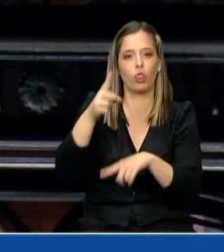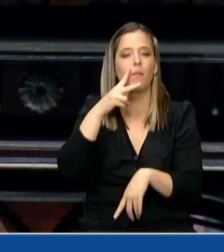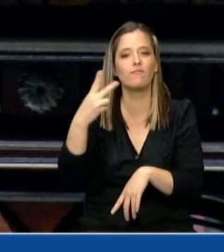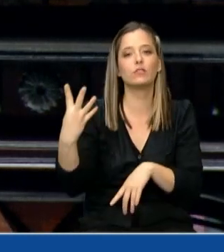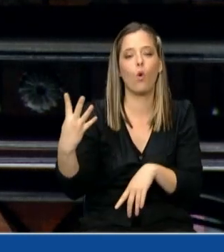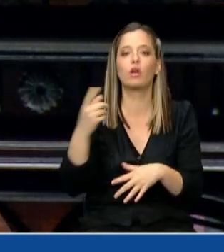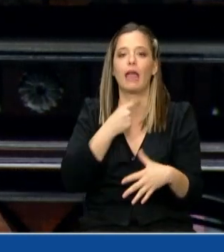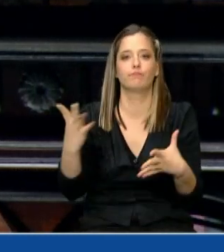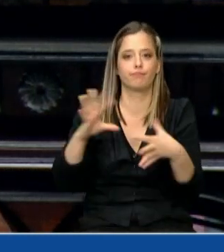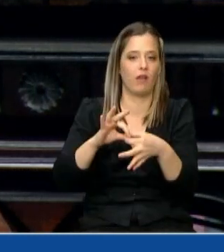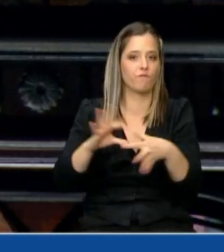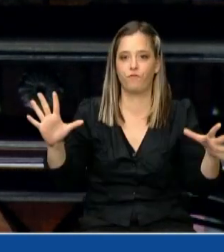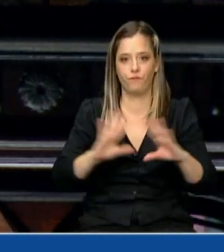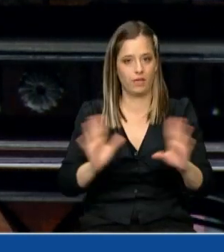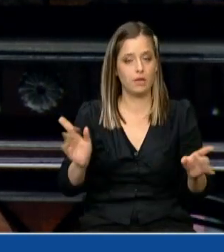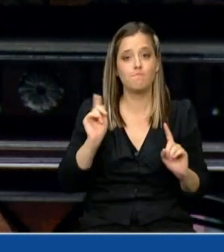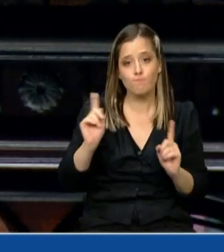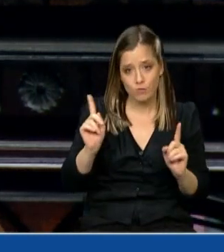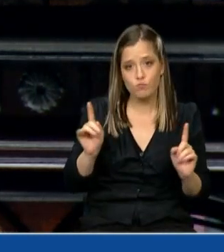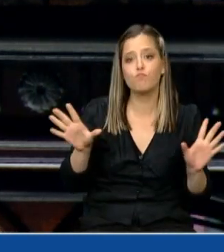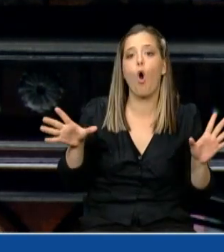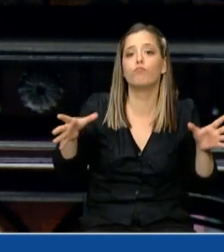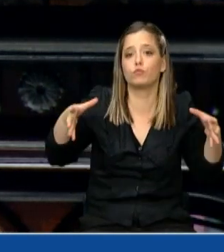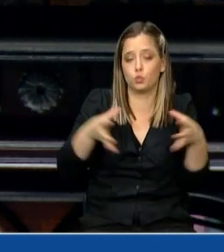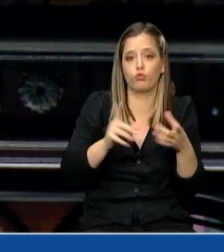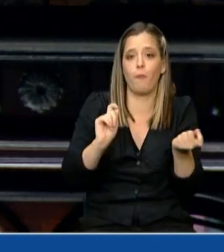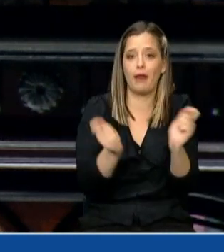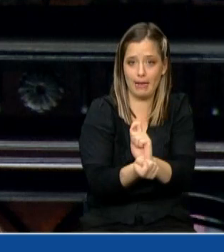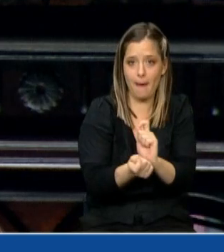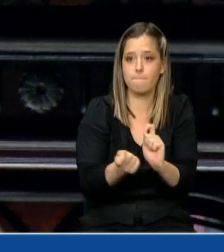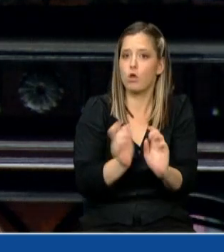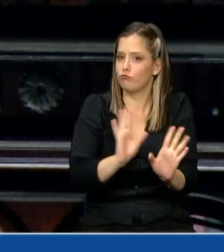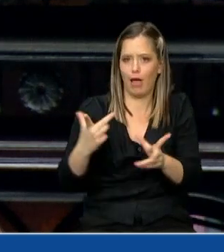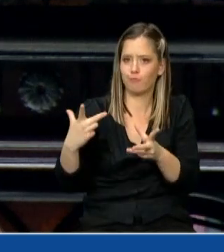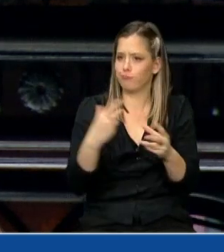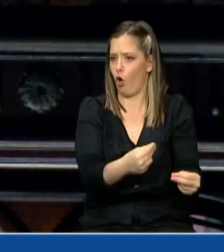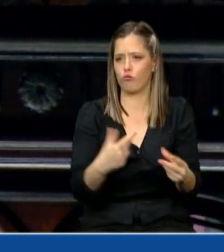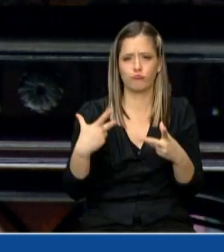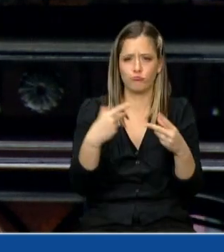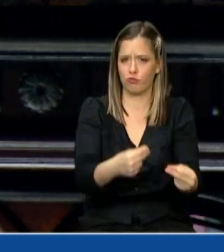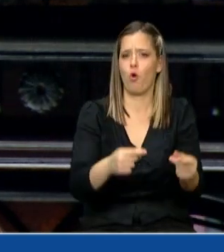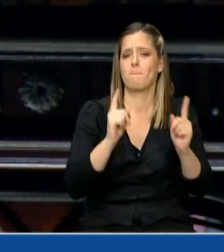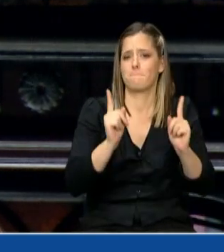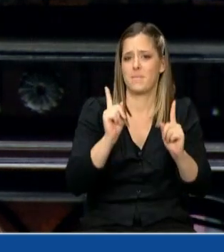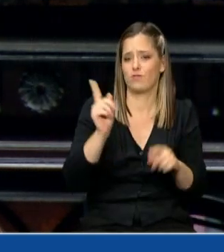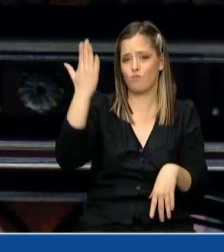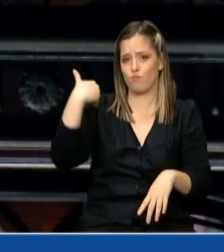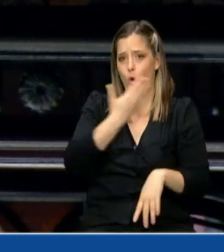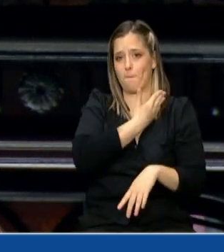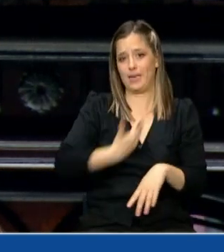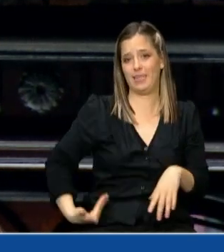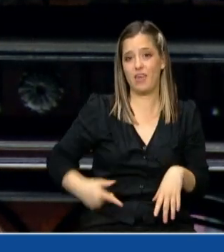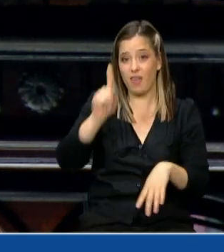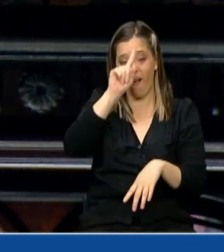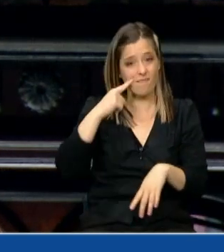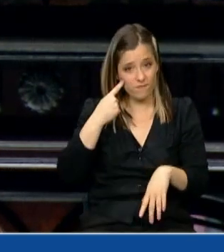Juntos por el Cambio ya se había opuesto a la incorporación de los BRICS desde que fue anunciado por el presidente Alberto